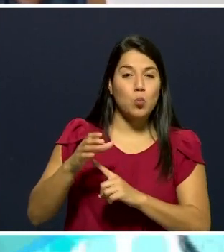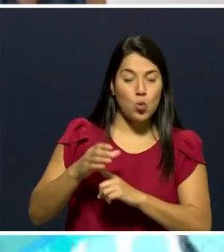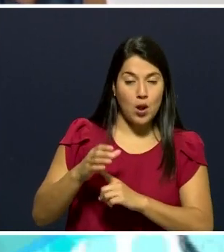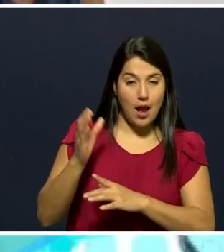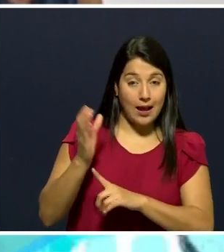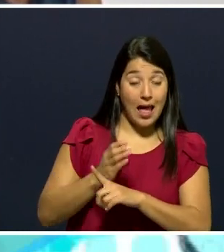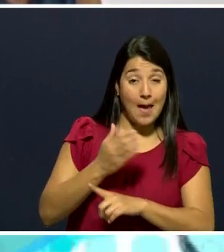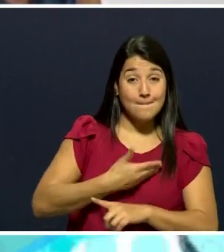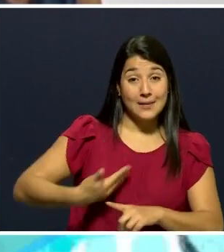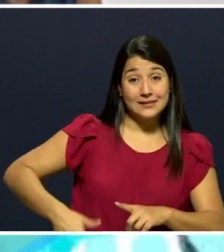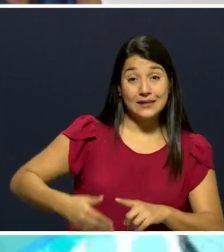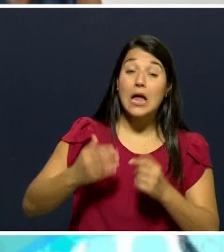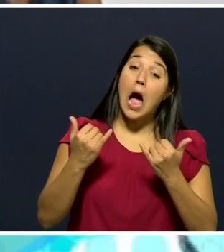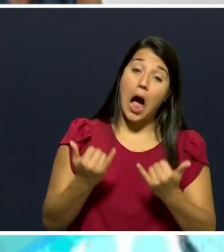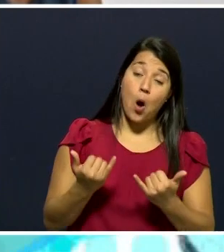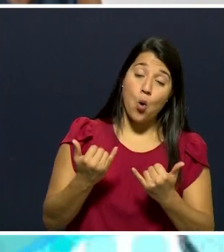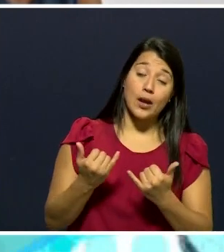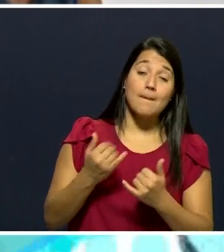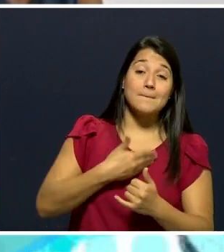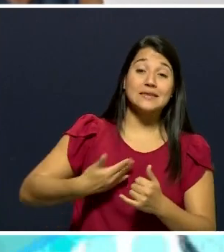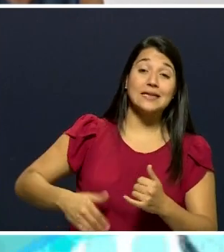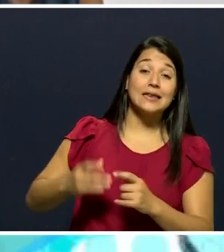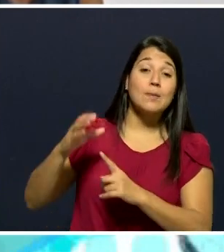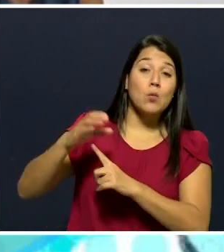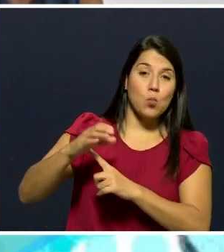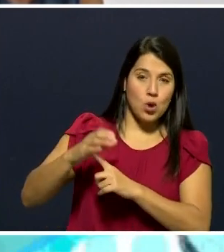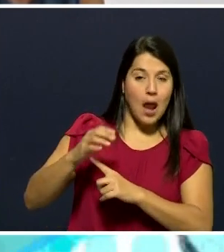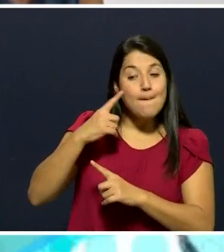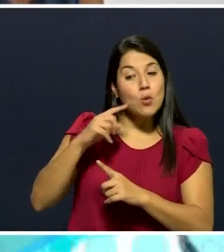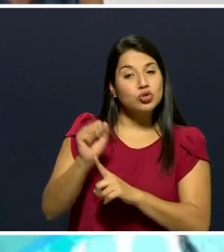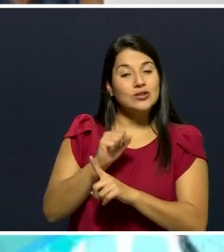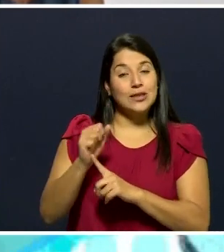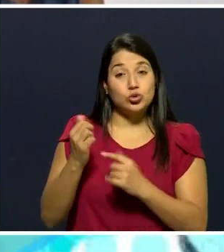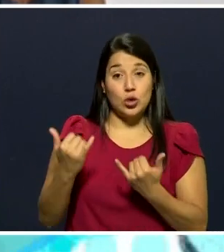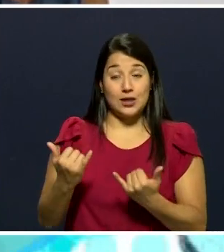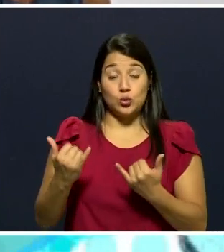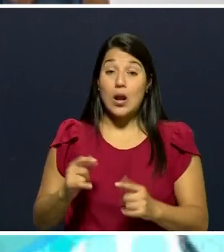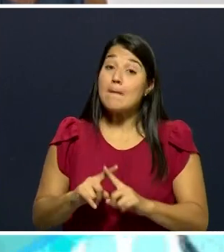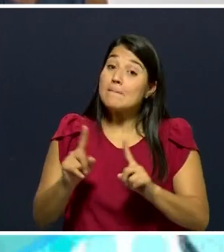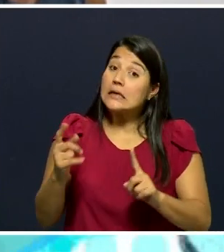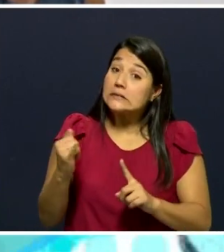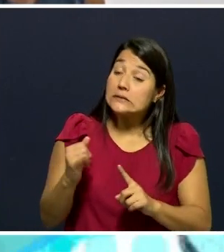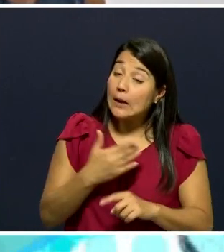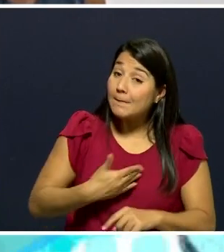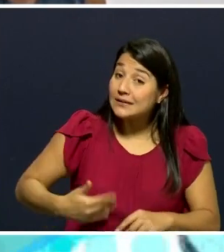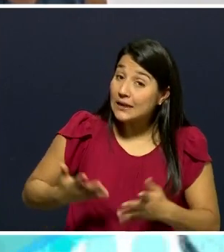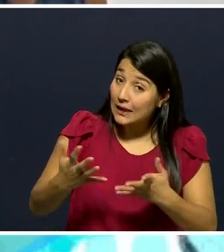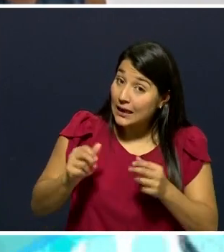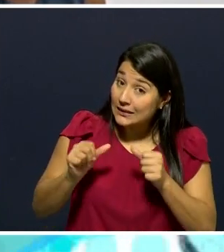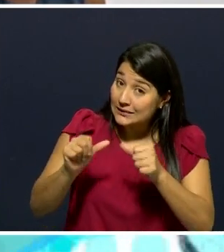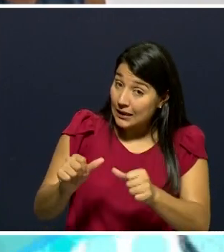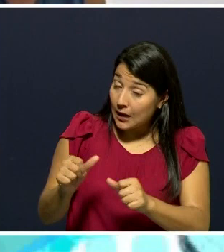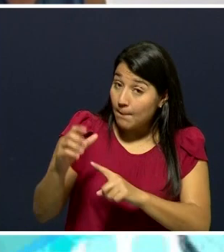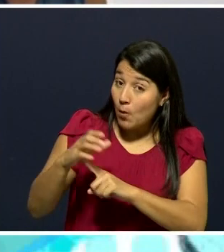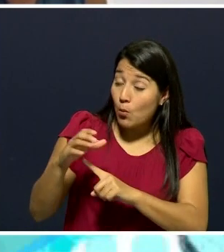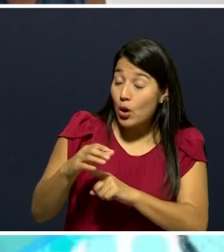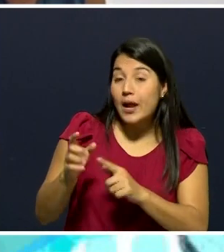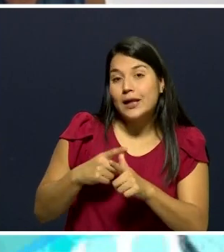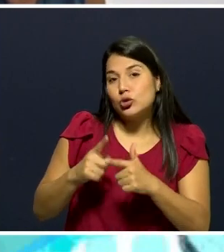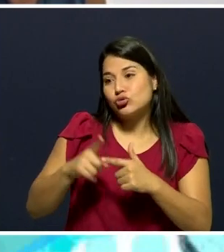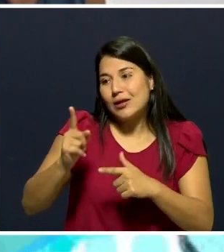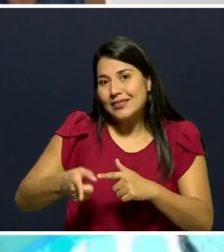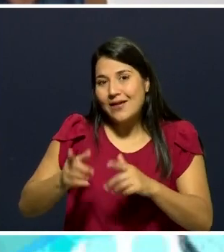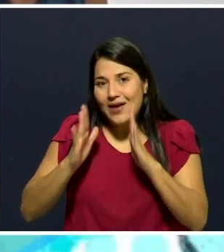coyuntural, pero también si el presidente la quiere mantener, va a tener que tener gestos que le permitan a las personas satisfacer demandas que en este momento